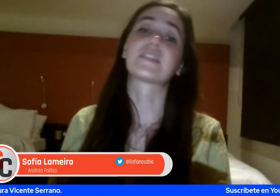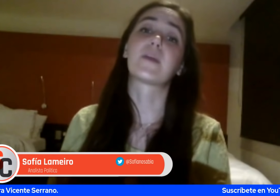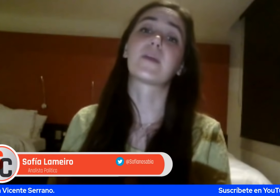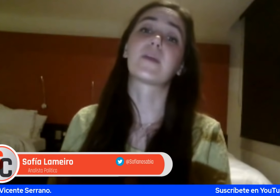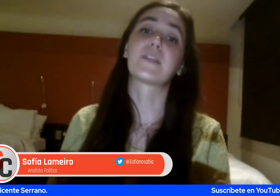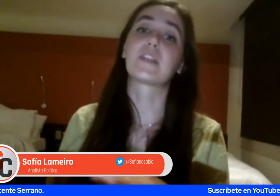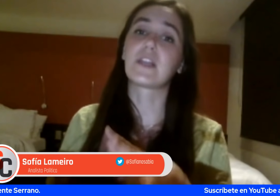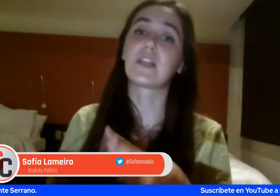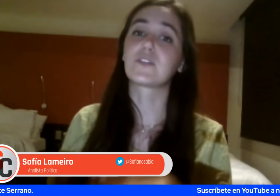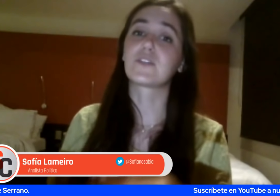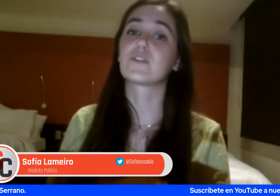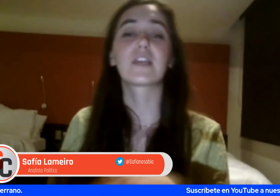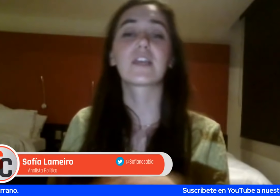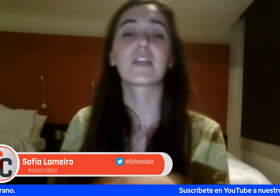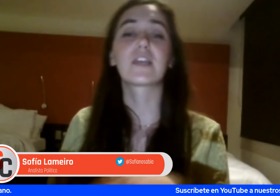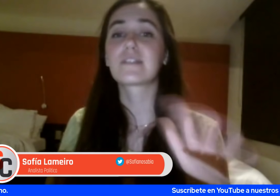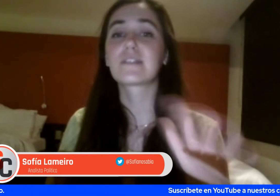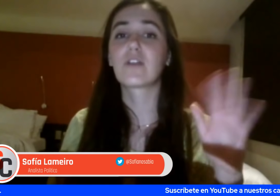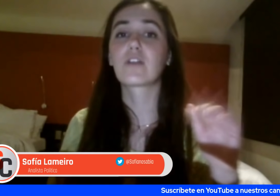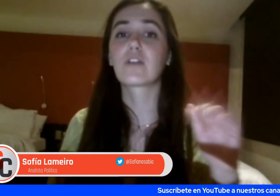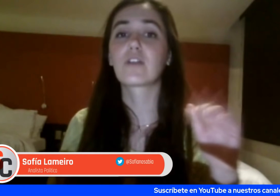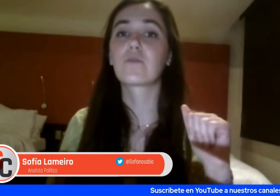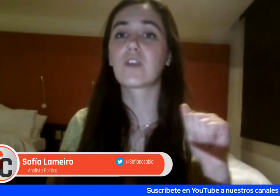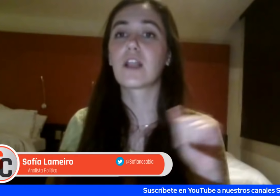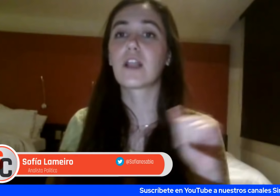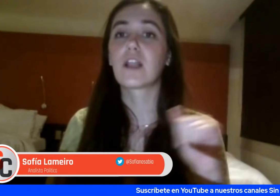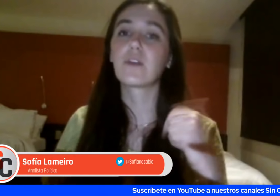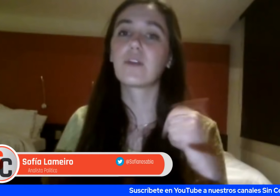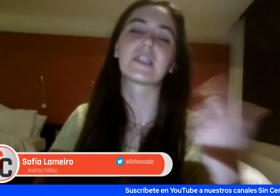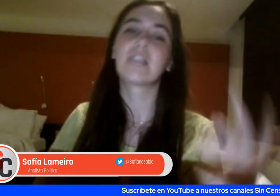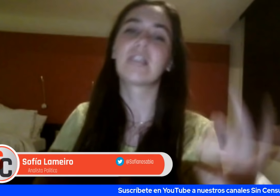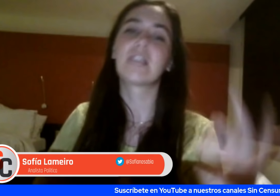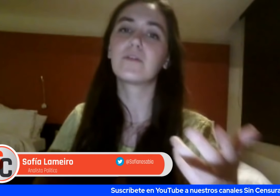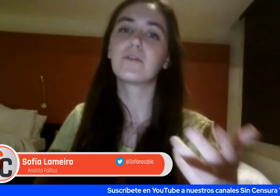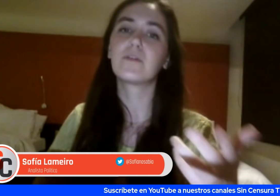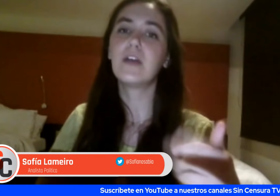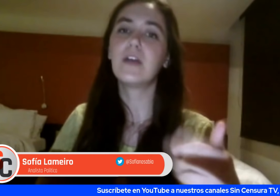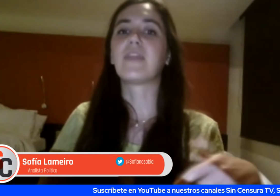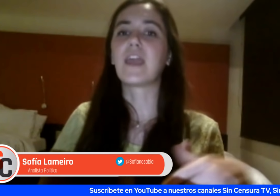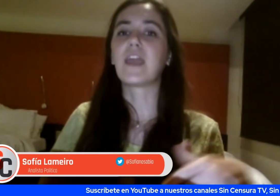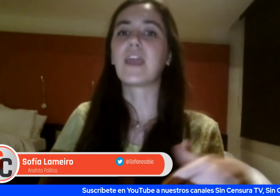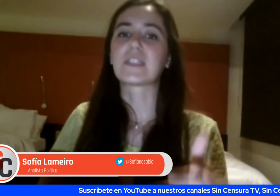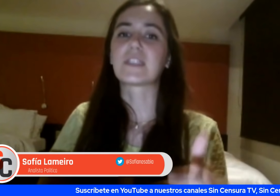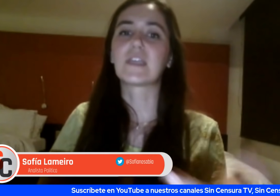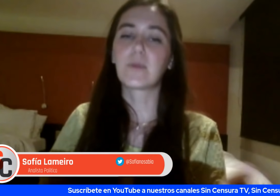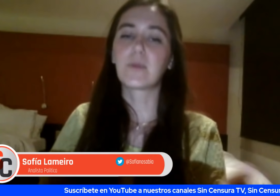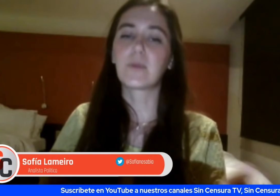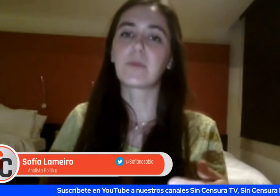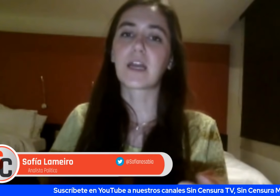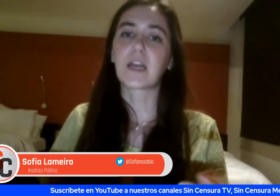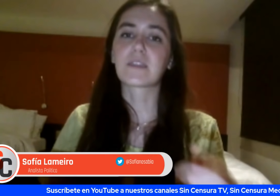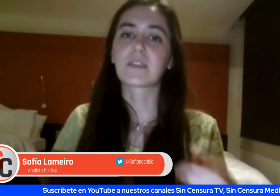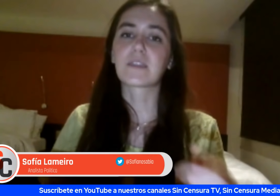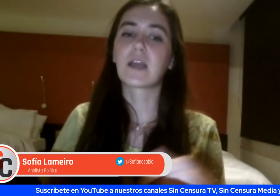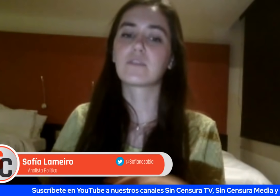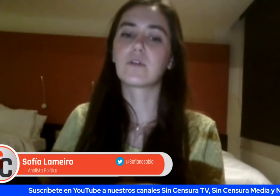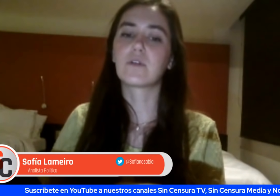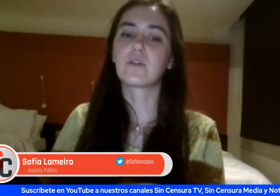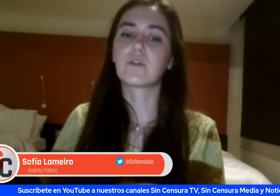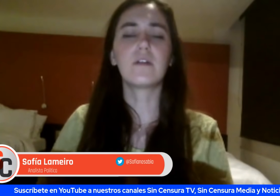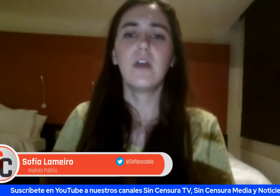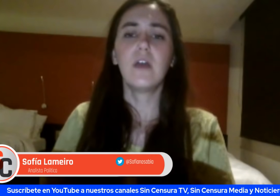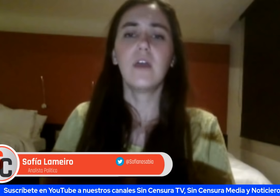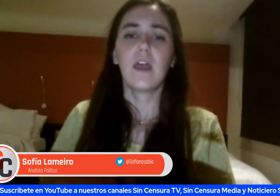está presentando elecciones, ¿no? Y que ese es el único recurso y el único incentivo del presidente para aplicar este mecanismo, ¿no?